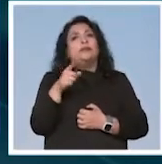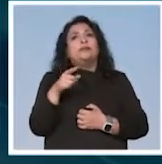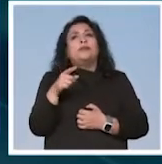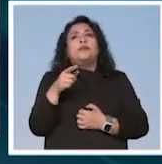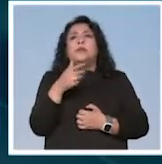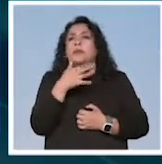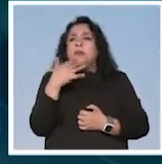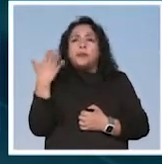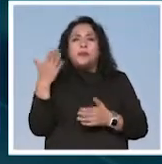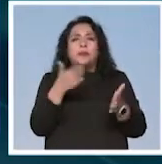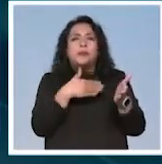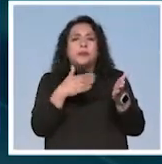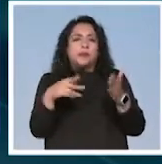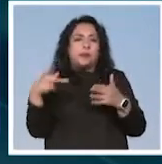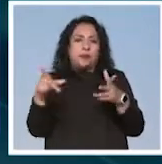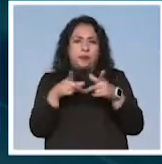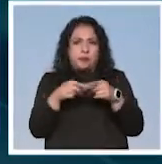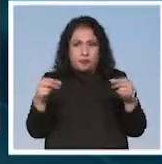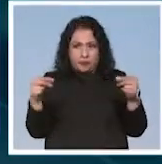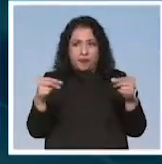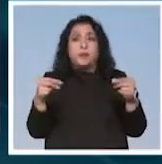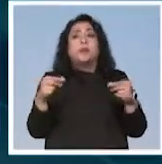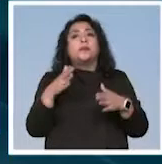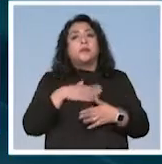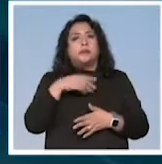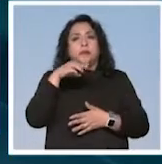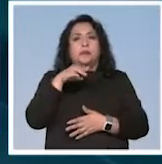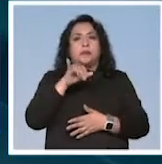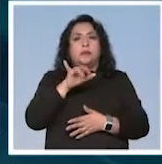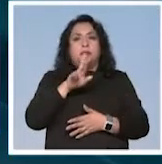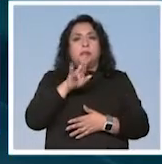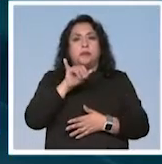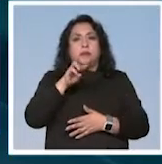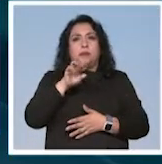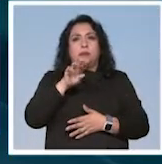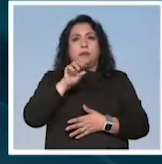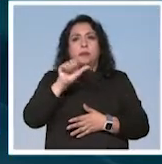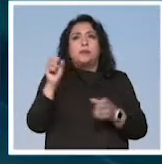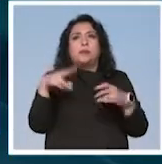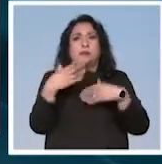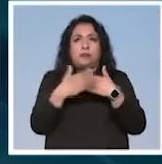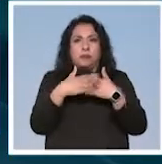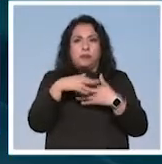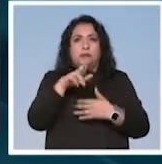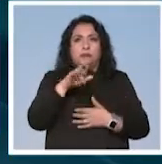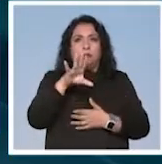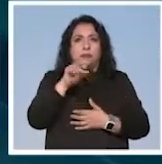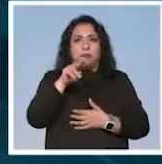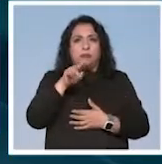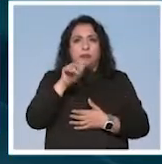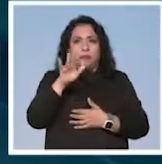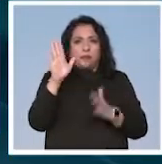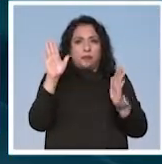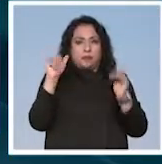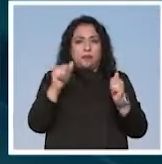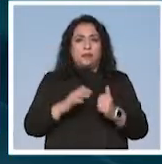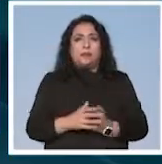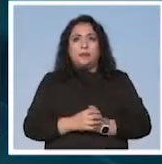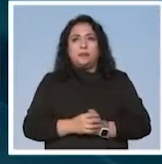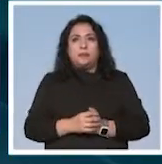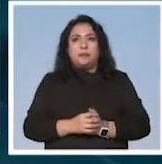de la deliciosa gastronomía japonesa. Yo soy Miri Murasaki y nos vemos a la próxima por Rincón Nippon. ¡Sayonara!